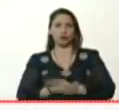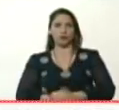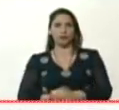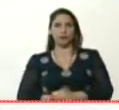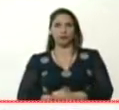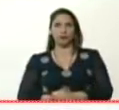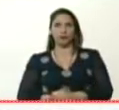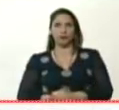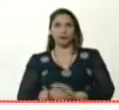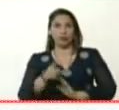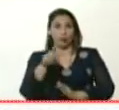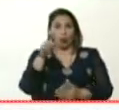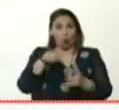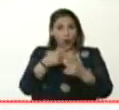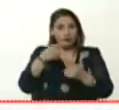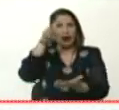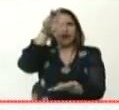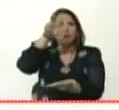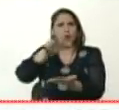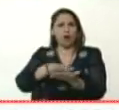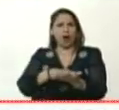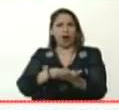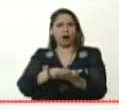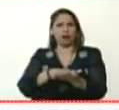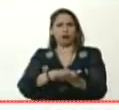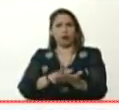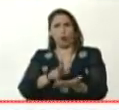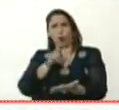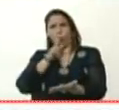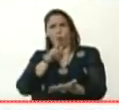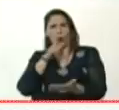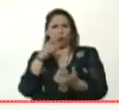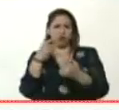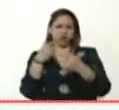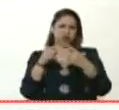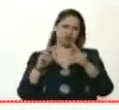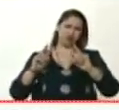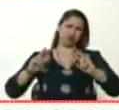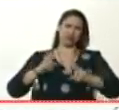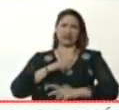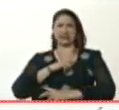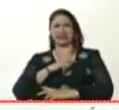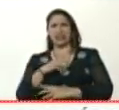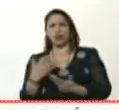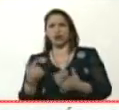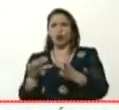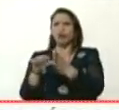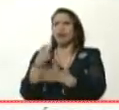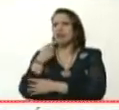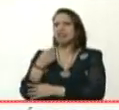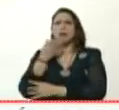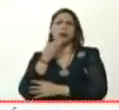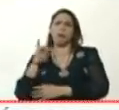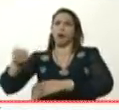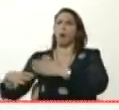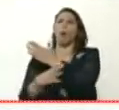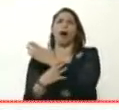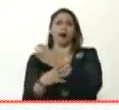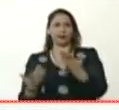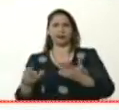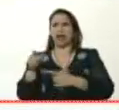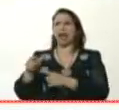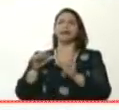Entonces ellos aprobaron una cosa terrible, con ese nombre. Y de ahí es donde él dice que él se va a quedar para siempre, un presidente vitalicio,